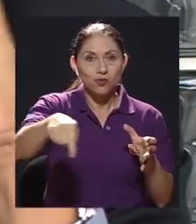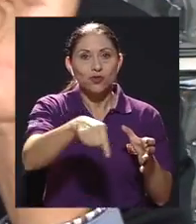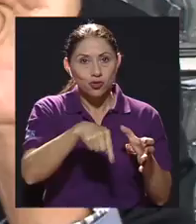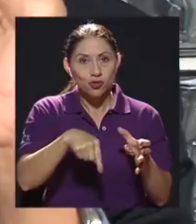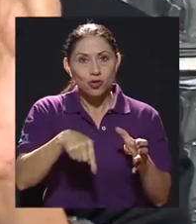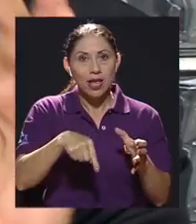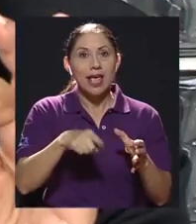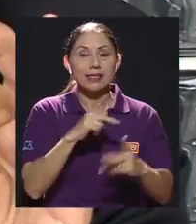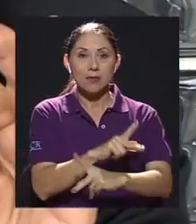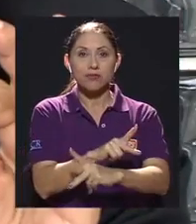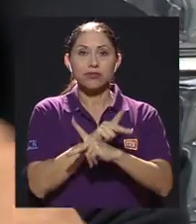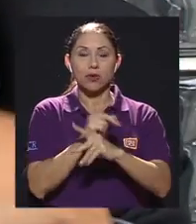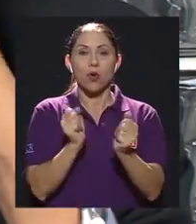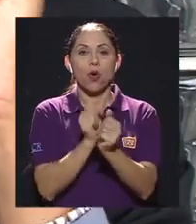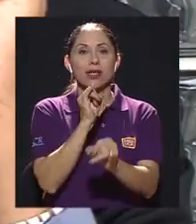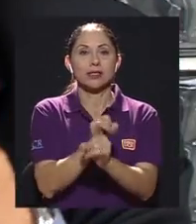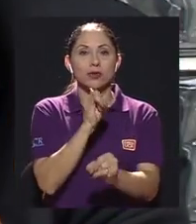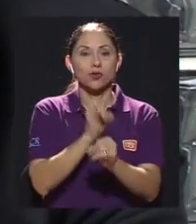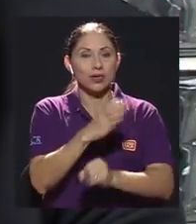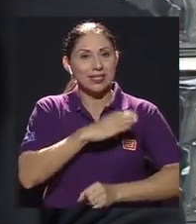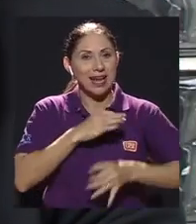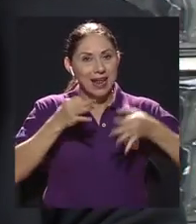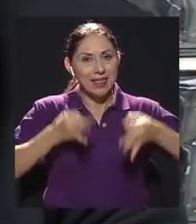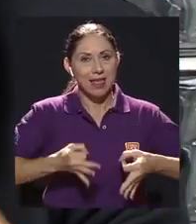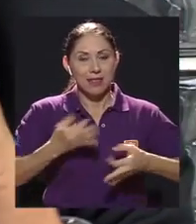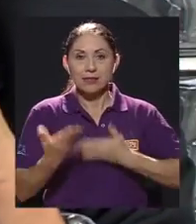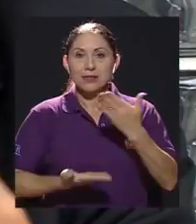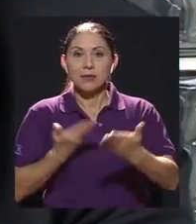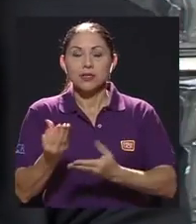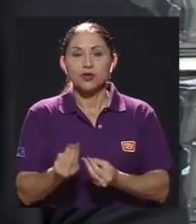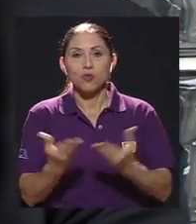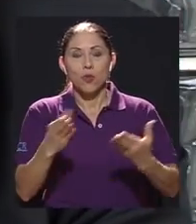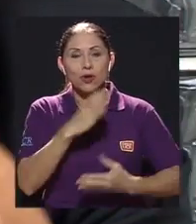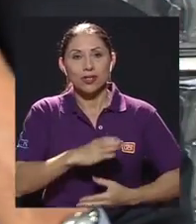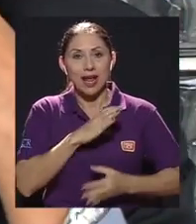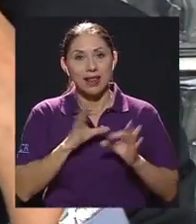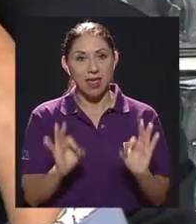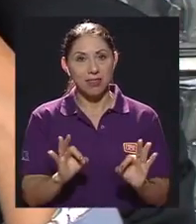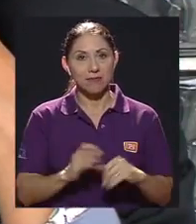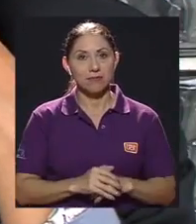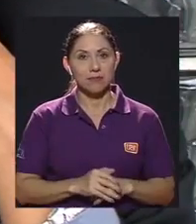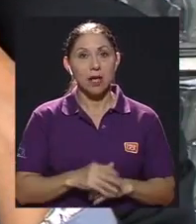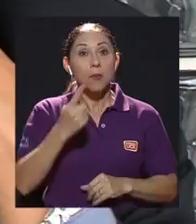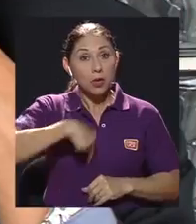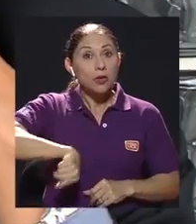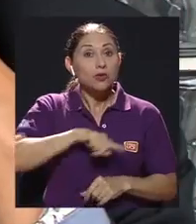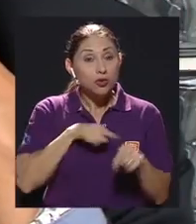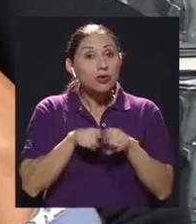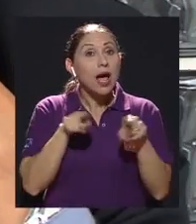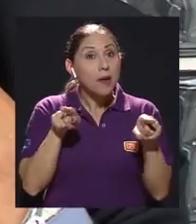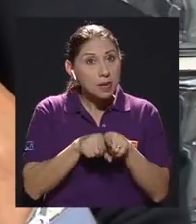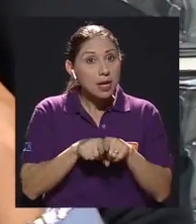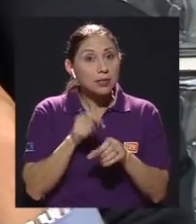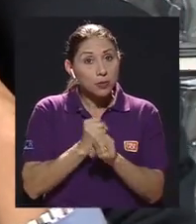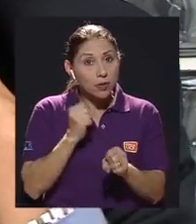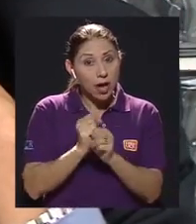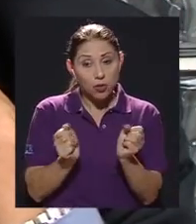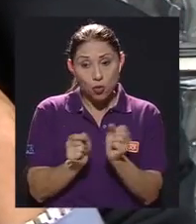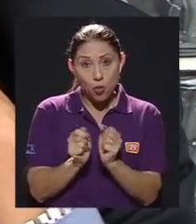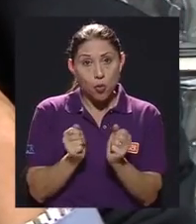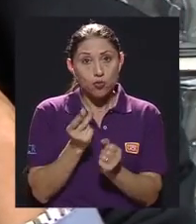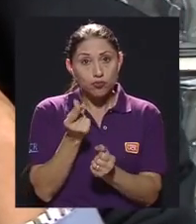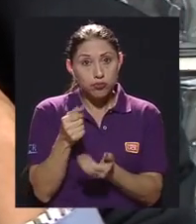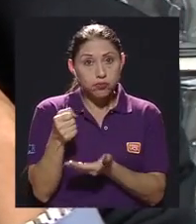con instituciones de calidad, con servicios públicos de calidad, porque para ello también estamos haciendo aportes económicos significativos.